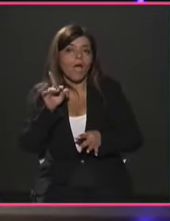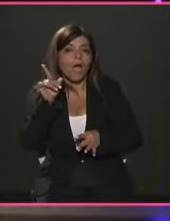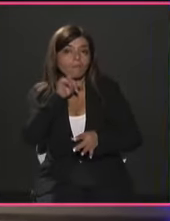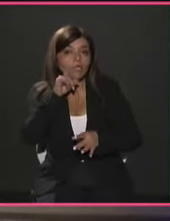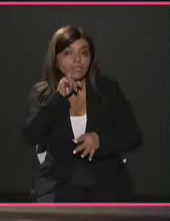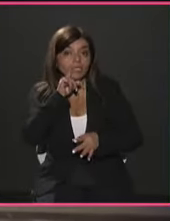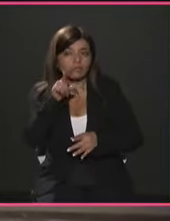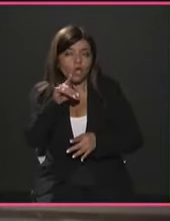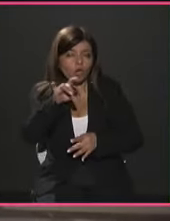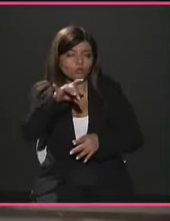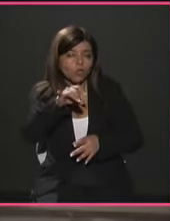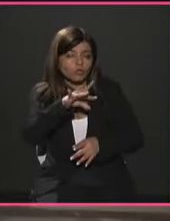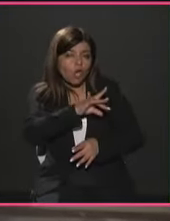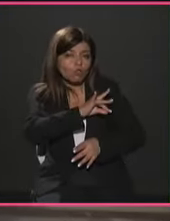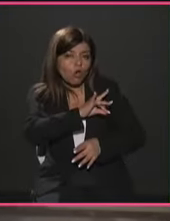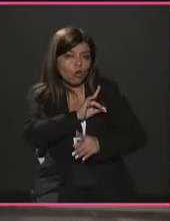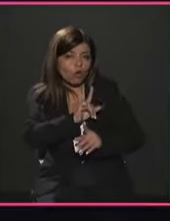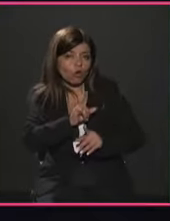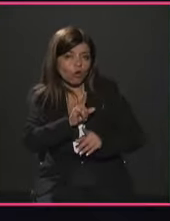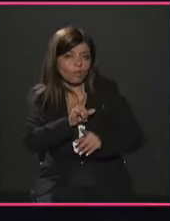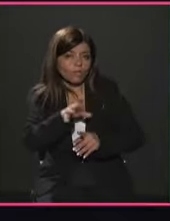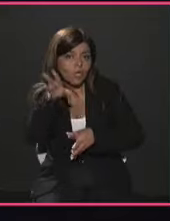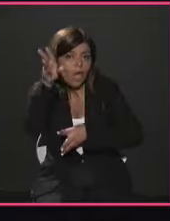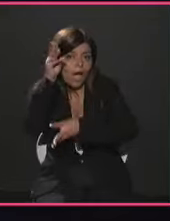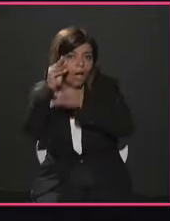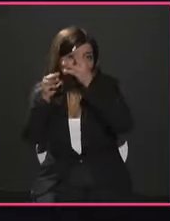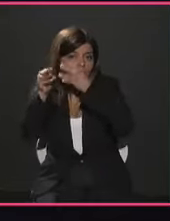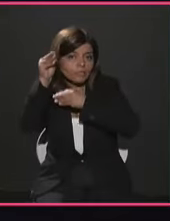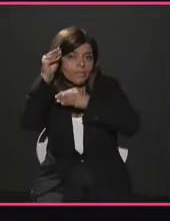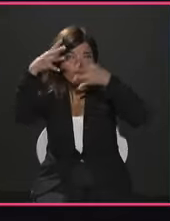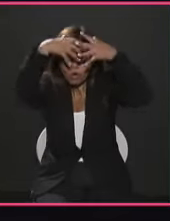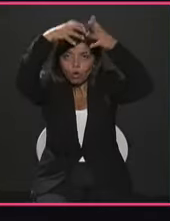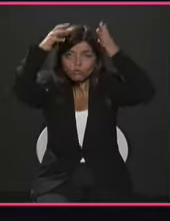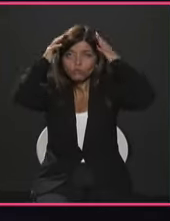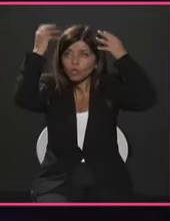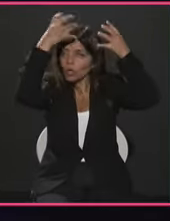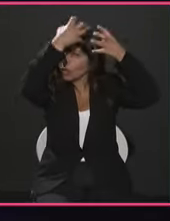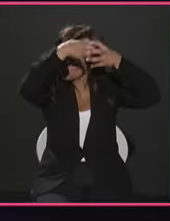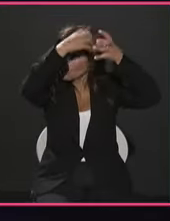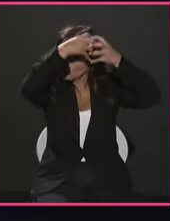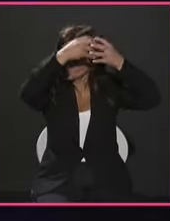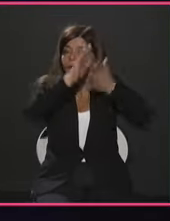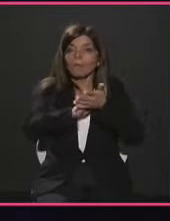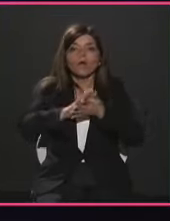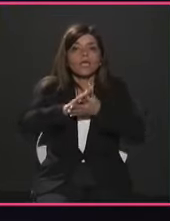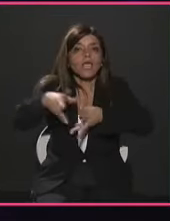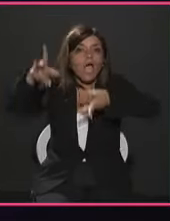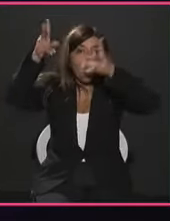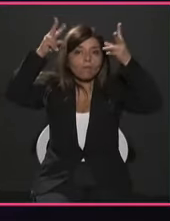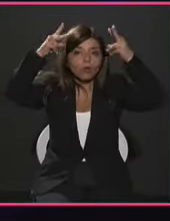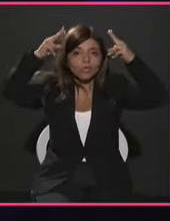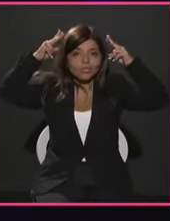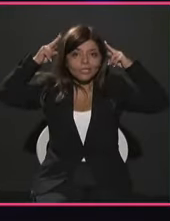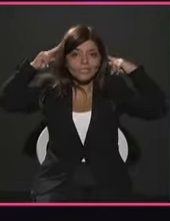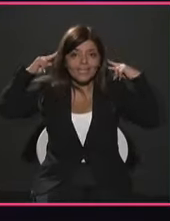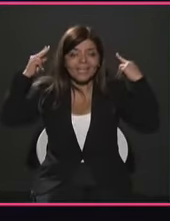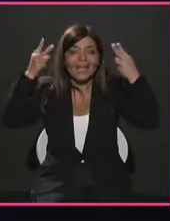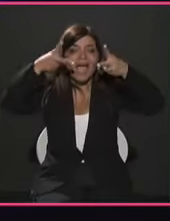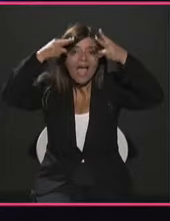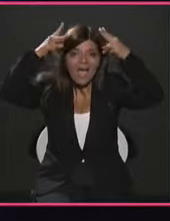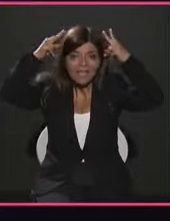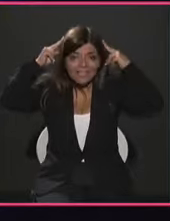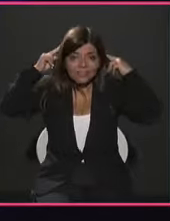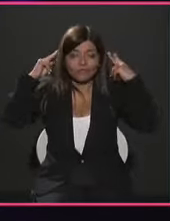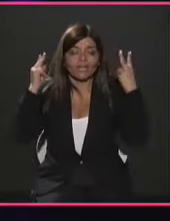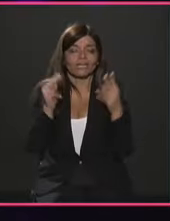aprendemos si aprendemos más y más sobre cómo funciona el cerebro para tratar la esquizofrenia por ejemplo también va a cambiar